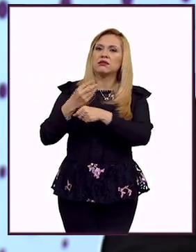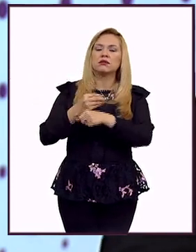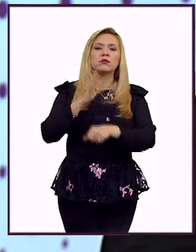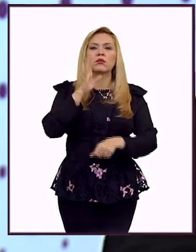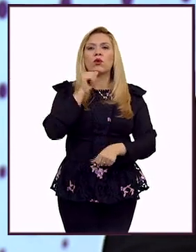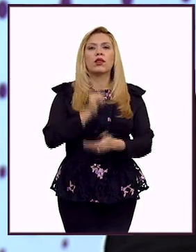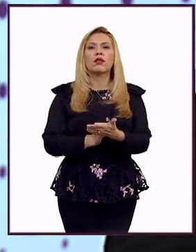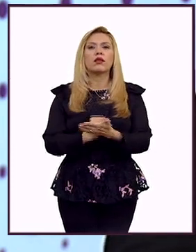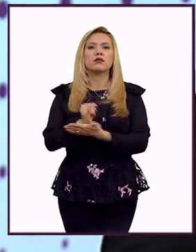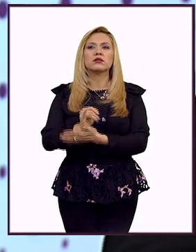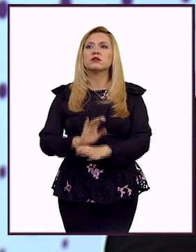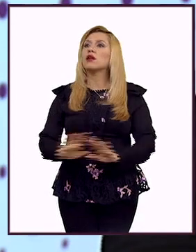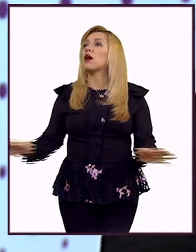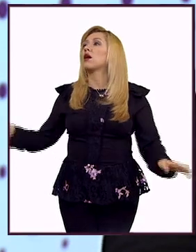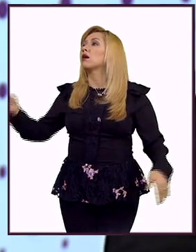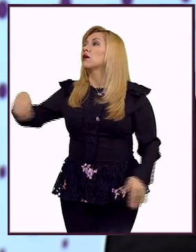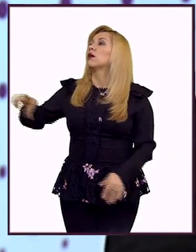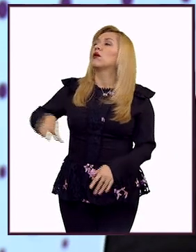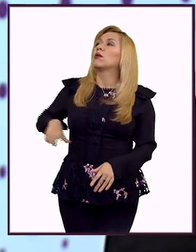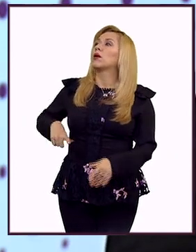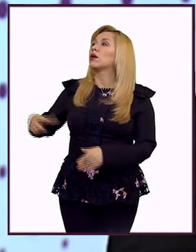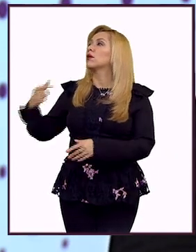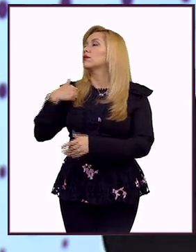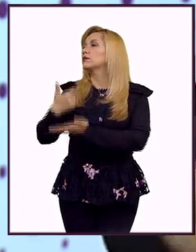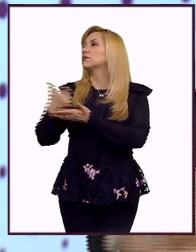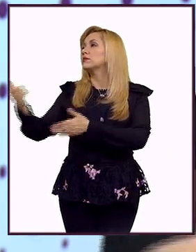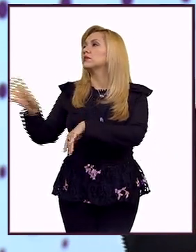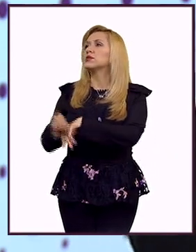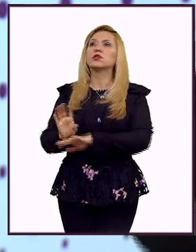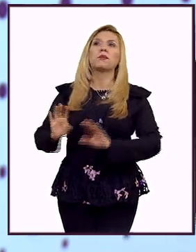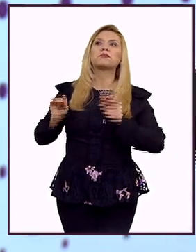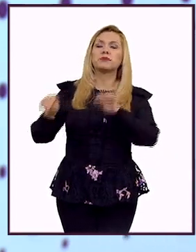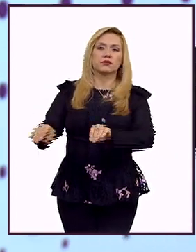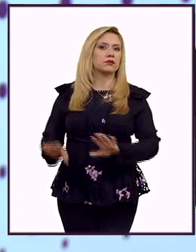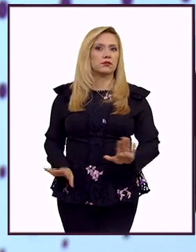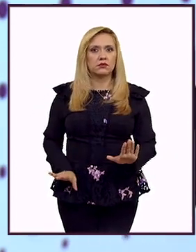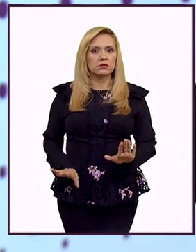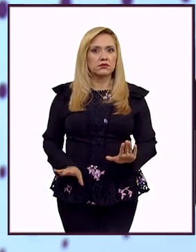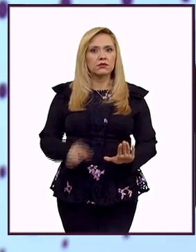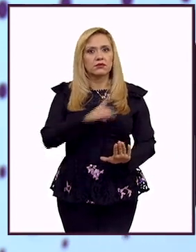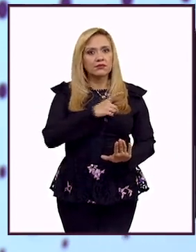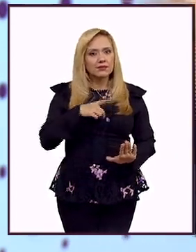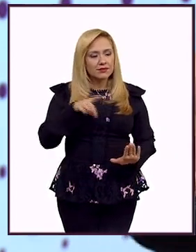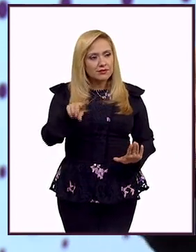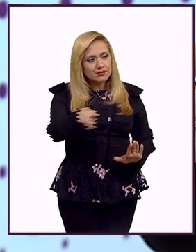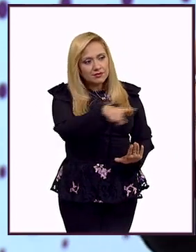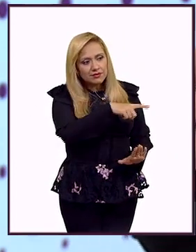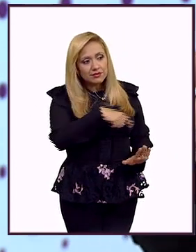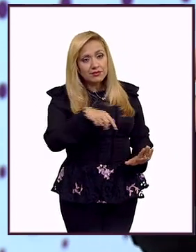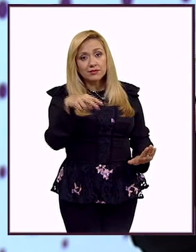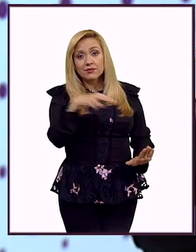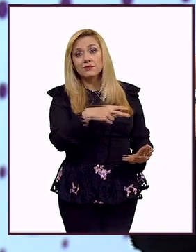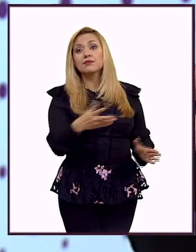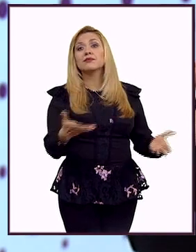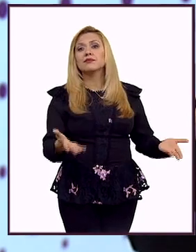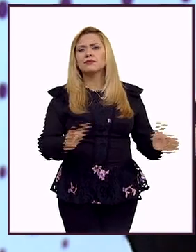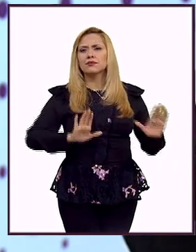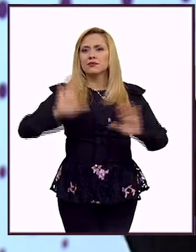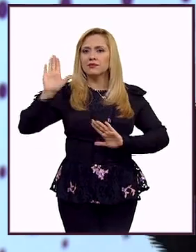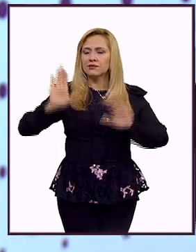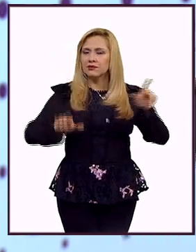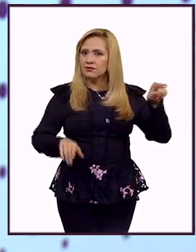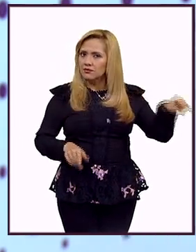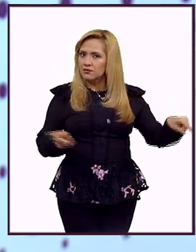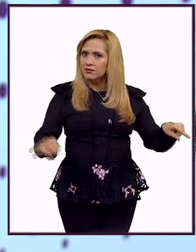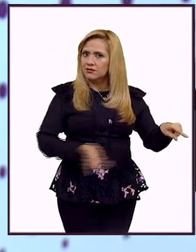decidirse solamente en términos económicos, ¿no? Hay otra serie de elementos que se tienen que tomar en cuenta, y para eso sirven estos espacios de participación y